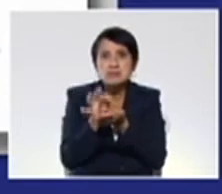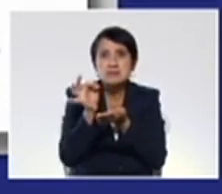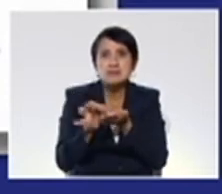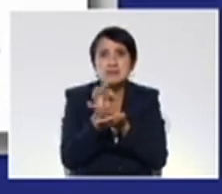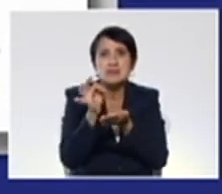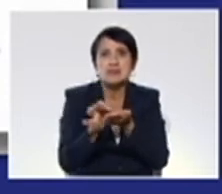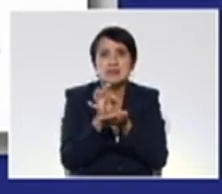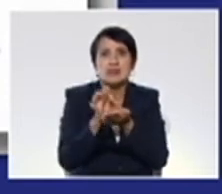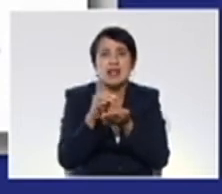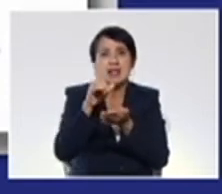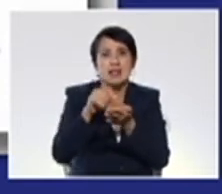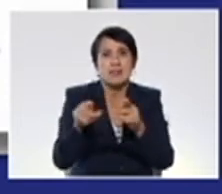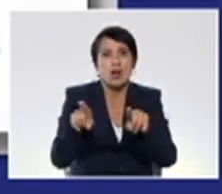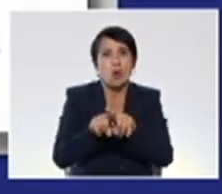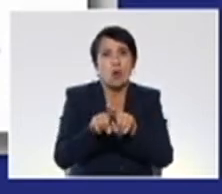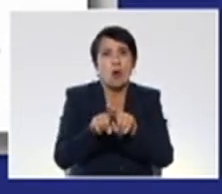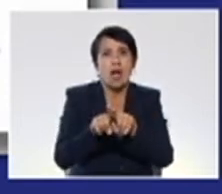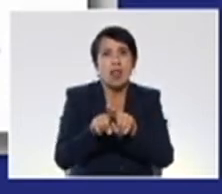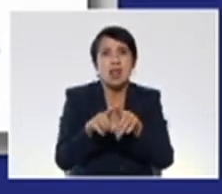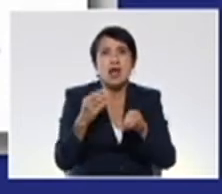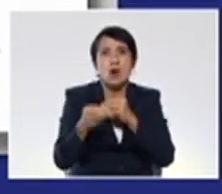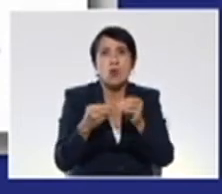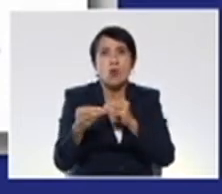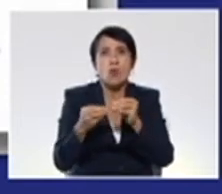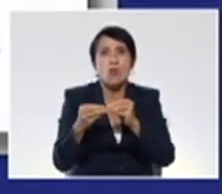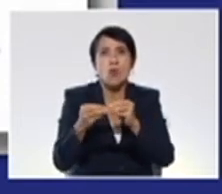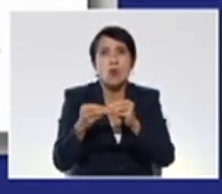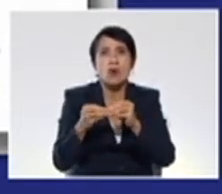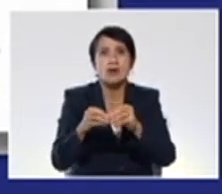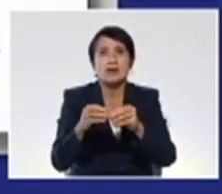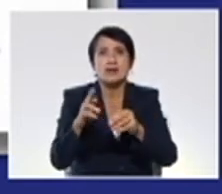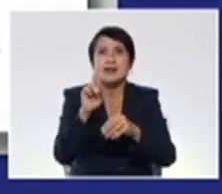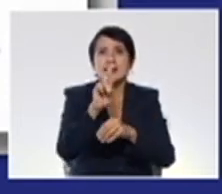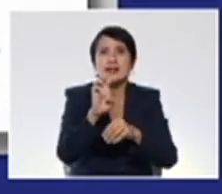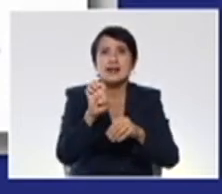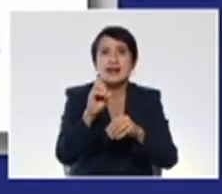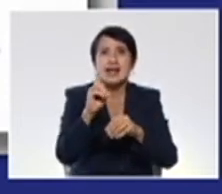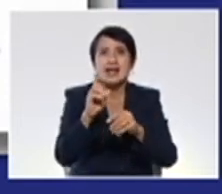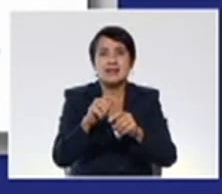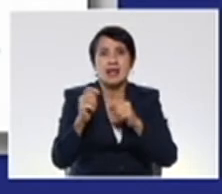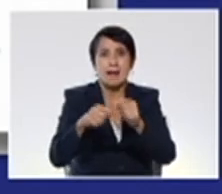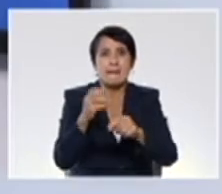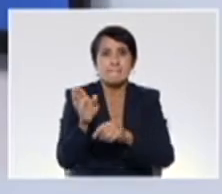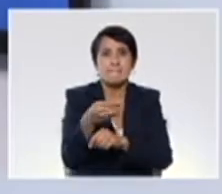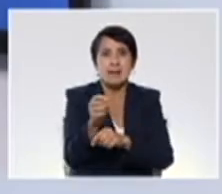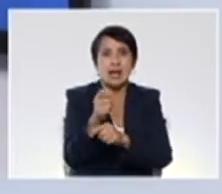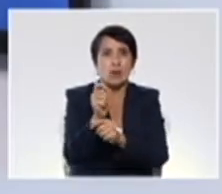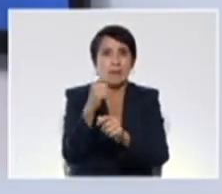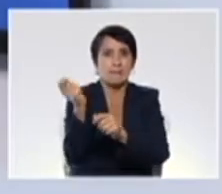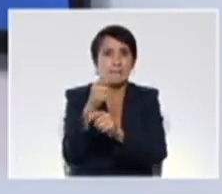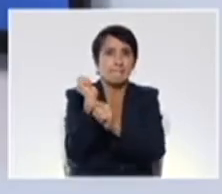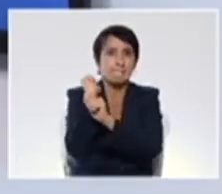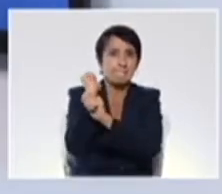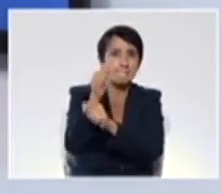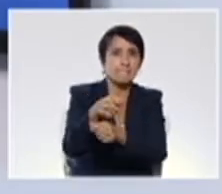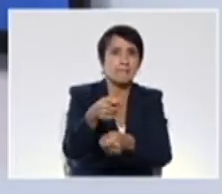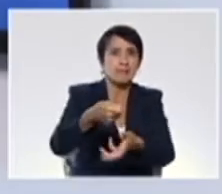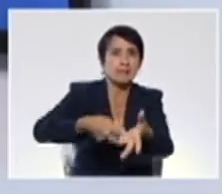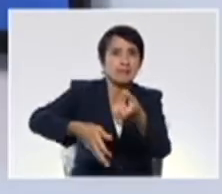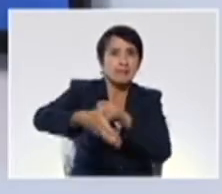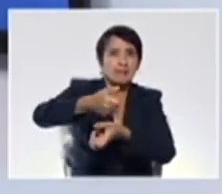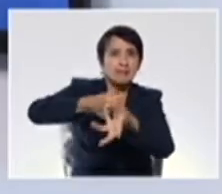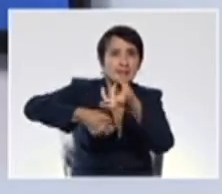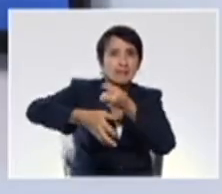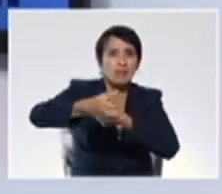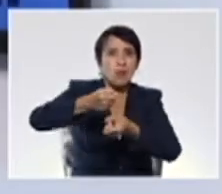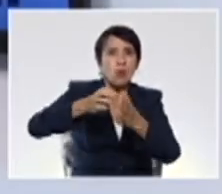de atarrayas, que es bien importante en esos estados donde la pesca es la esencia de su economía como